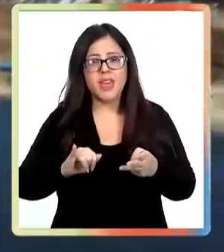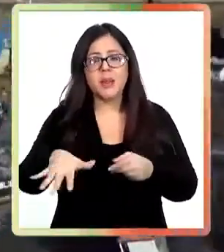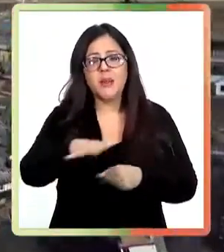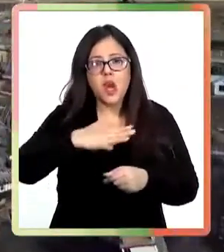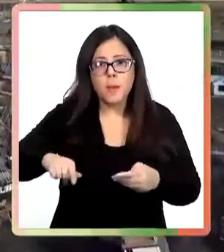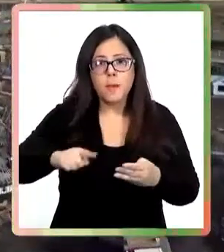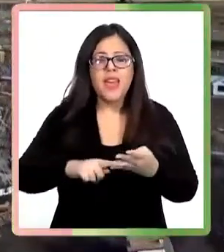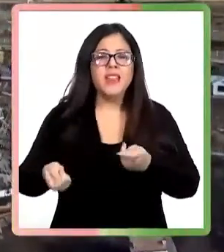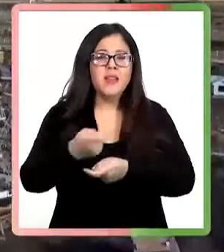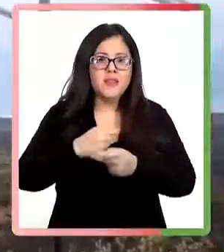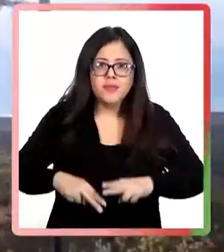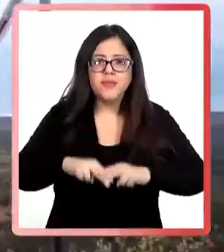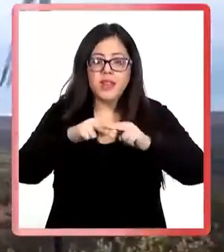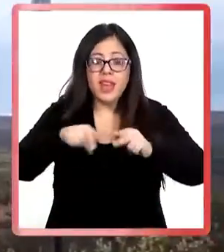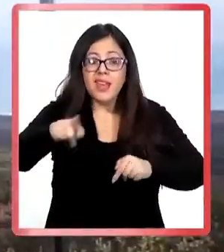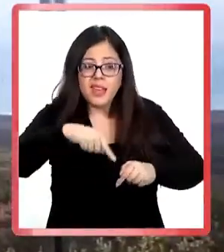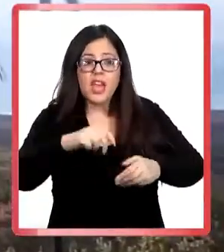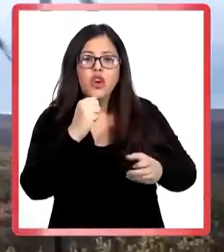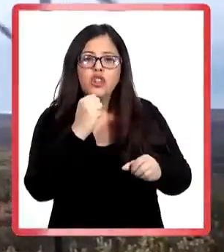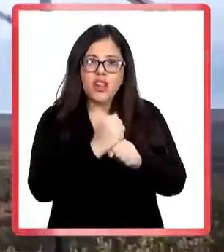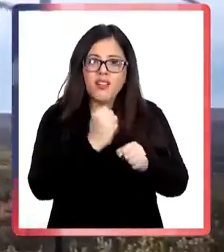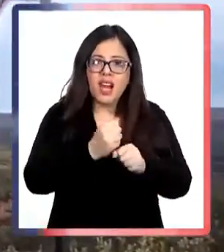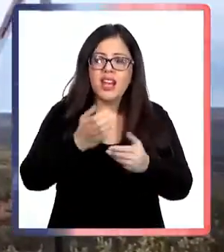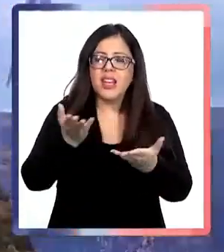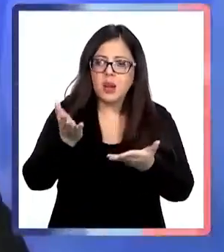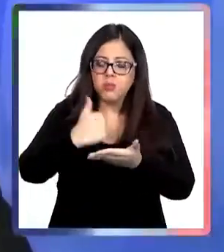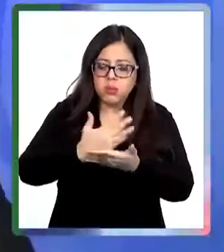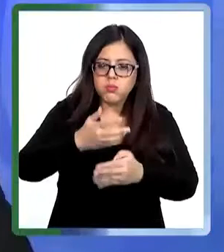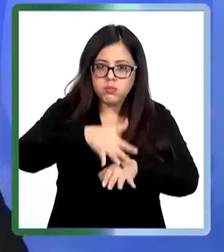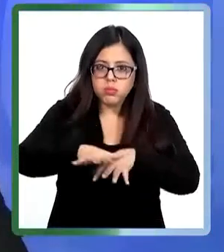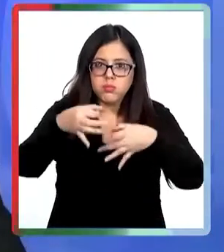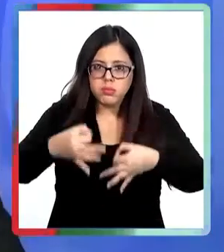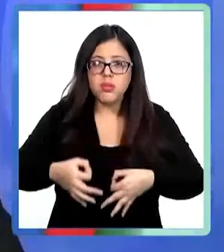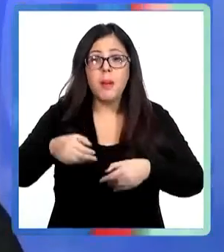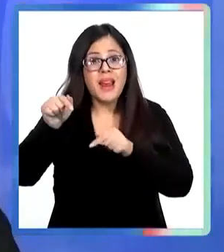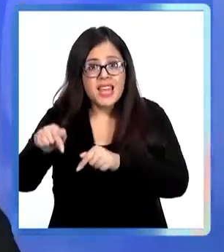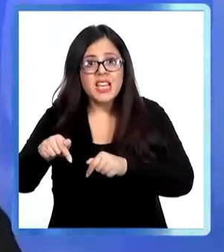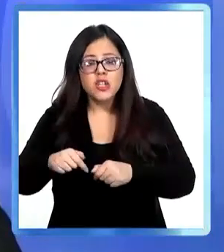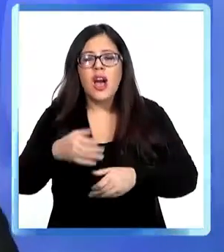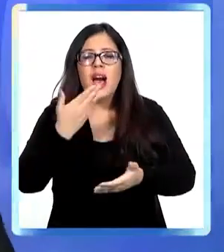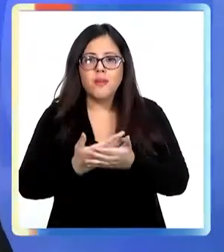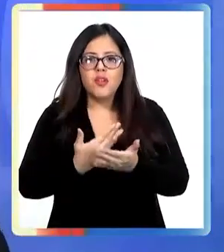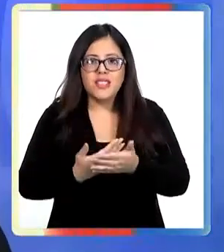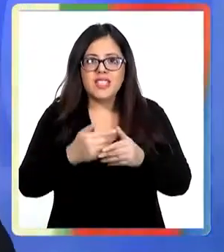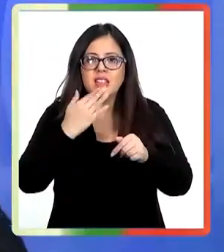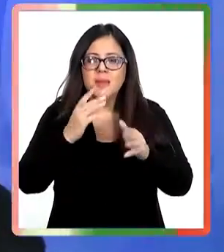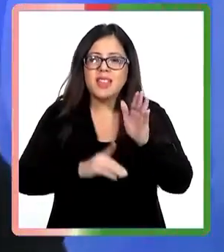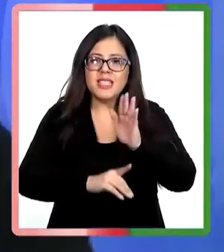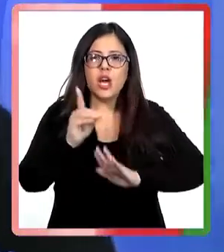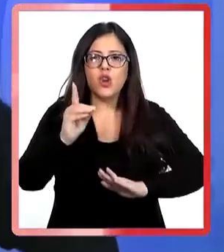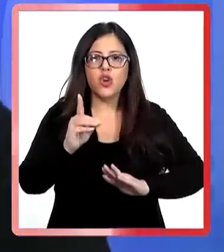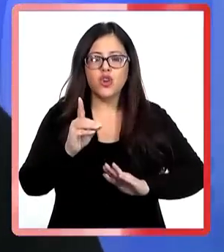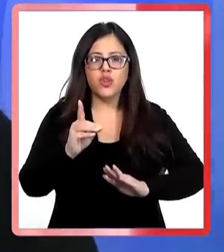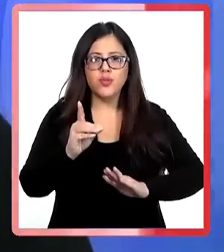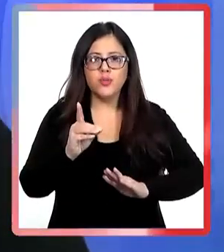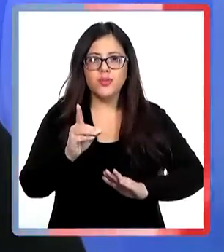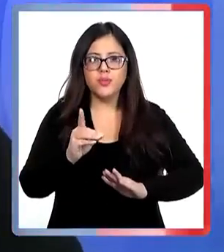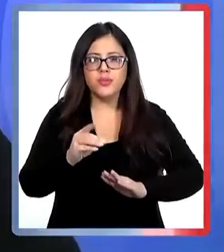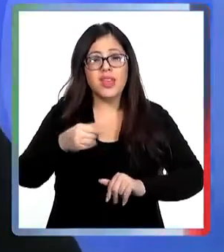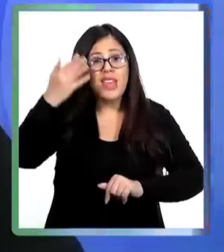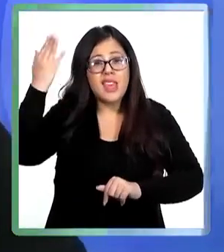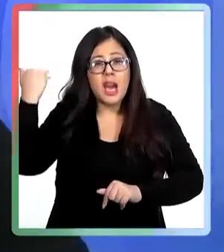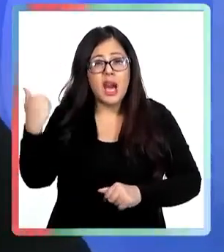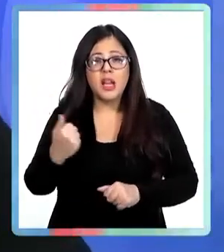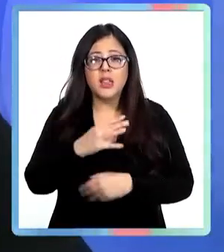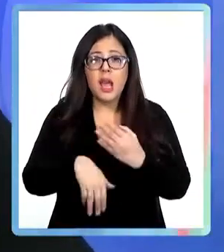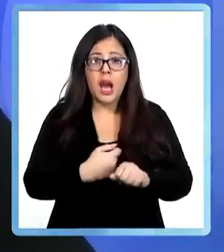Hacienda, que trabajen en un plan integral para que el hidrógeno verde se aproveche en Magallanes y sea efectivamente un puntal de desarrollo, como en algún momento, en